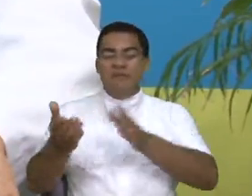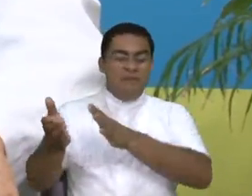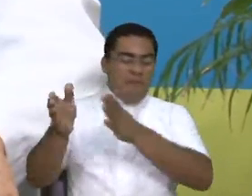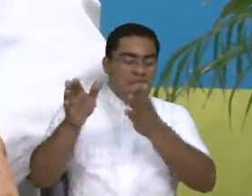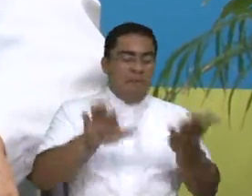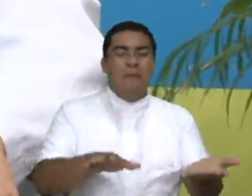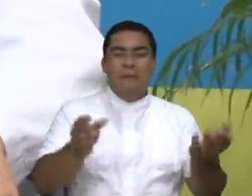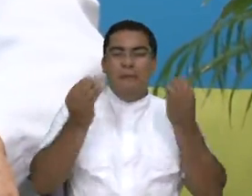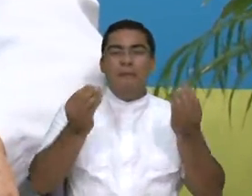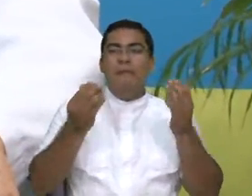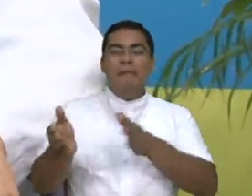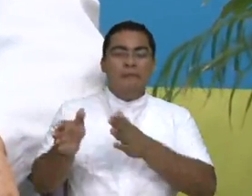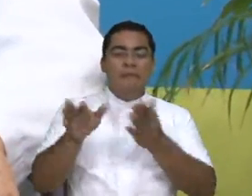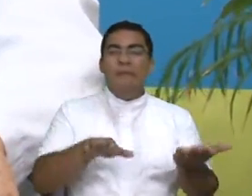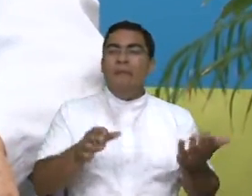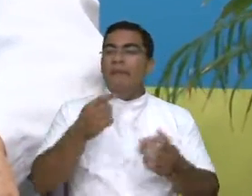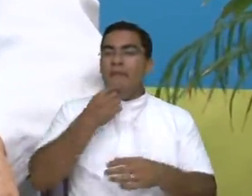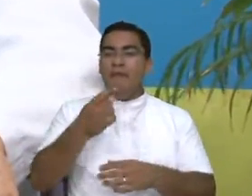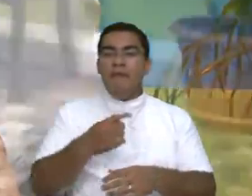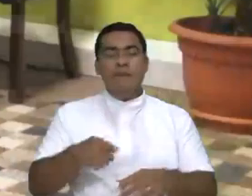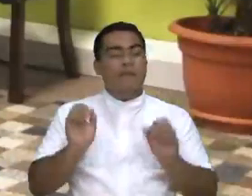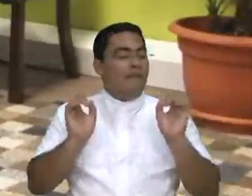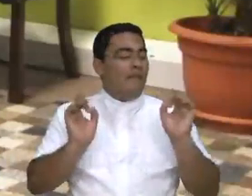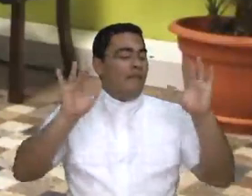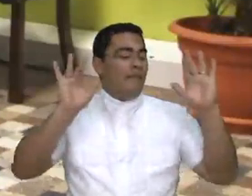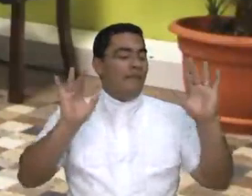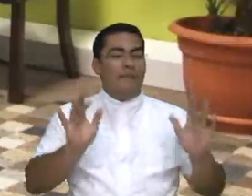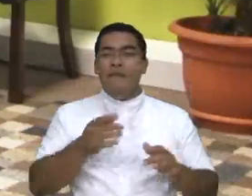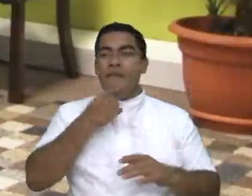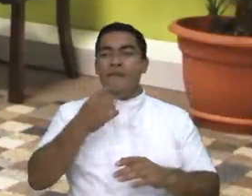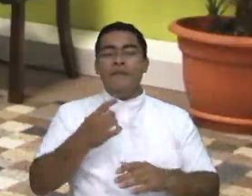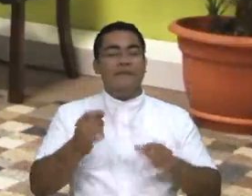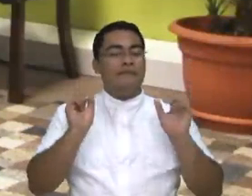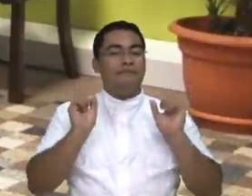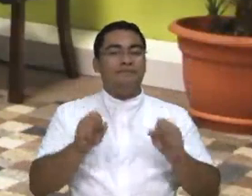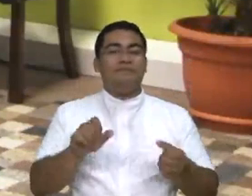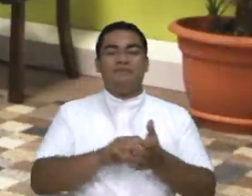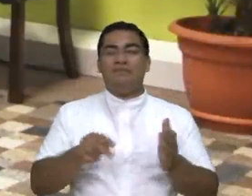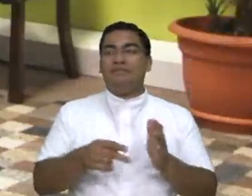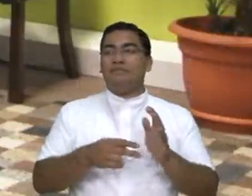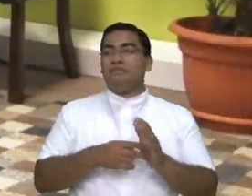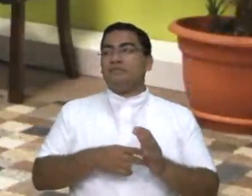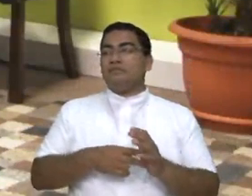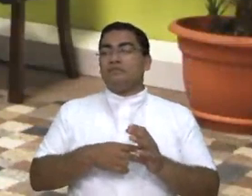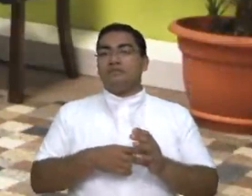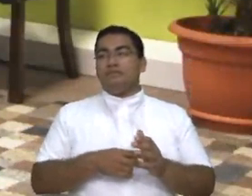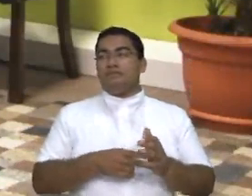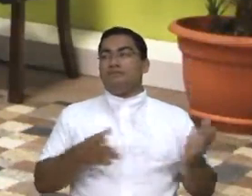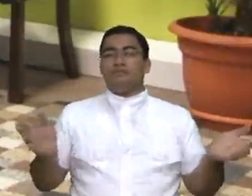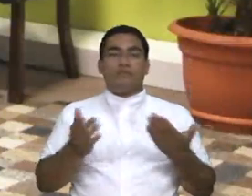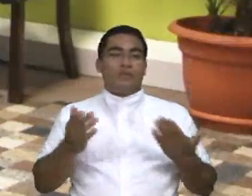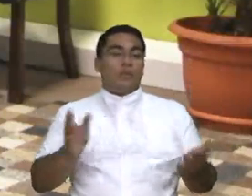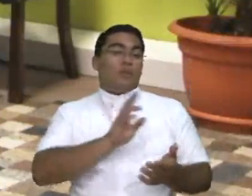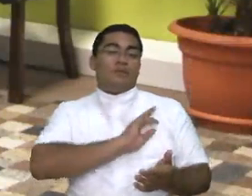hemorragia intracraneal, okay. Que puede ser incluso espontánea. ¿Sí? Bueno, te comento, espontánea significa que puede ser que no estés jugando, no hay trauma